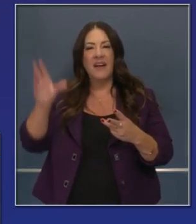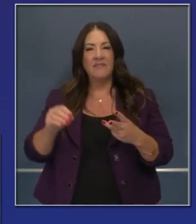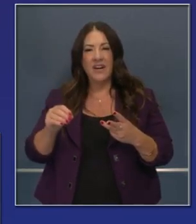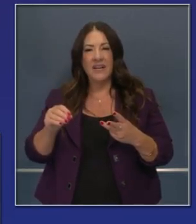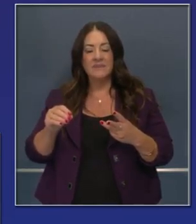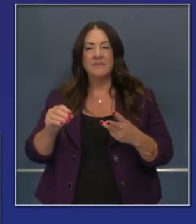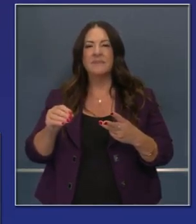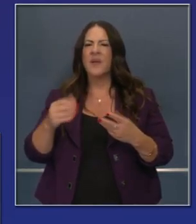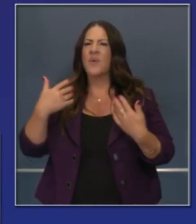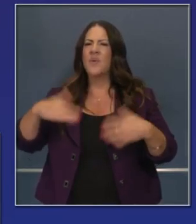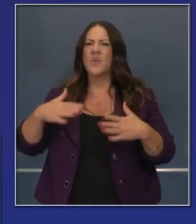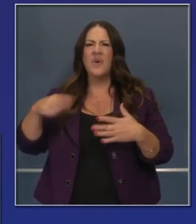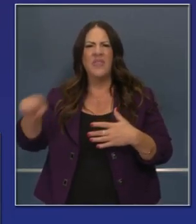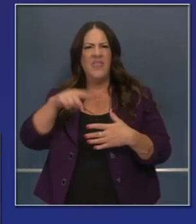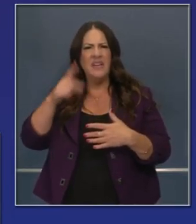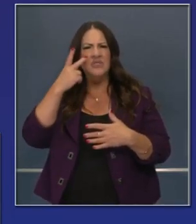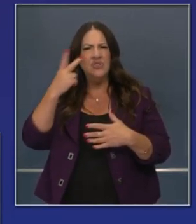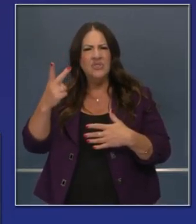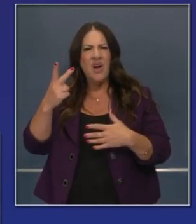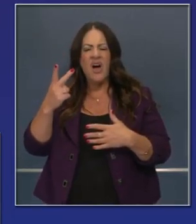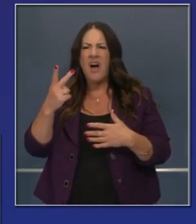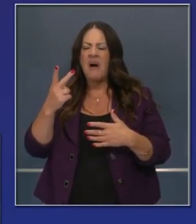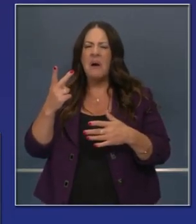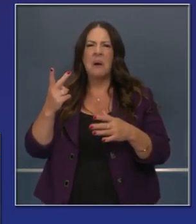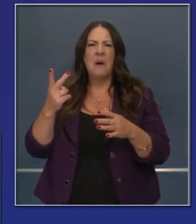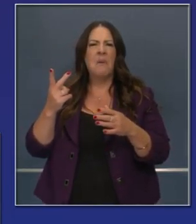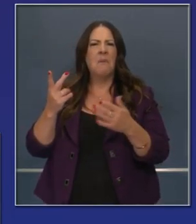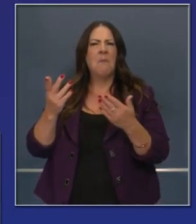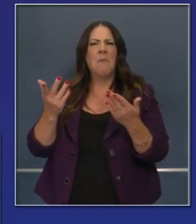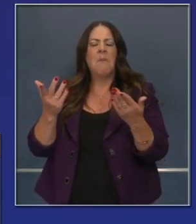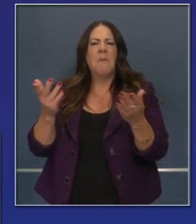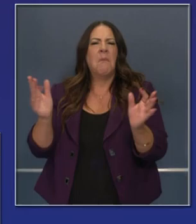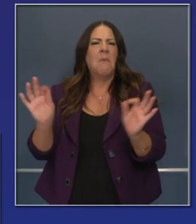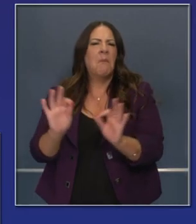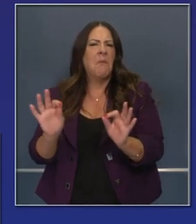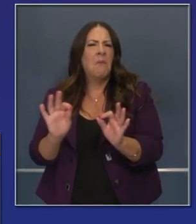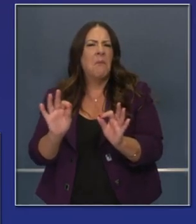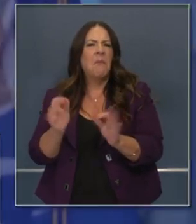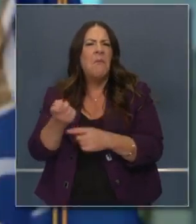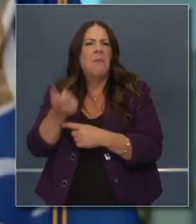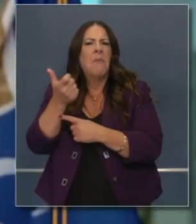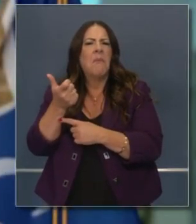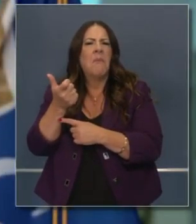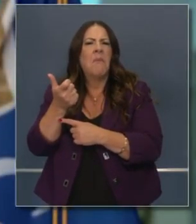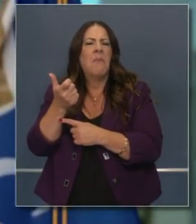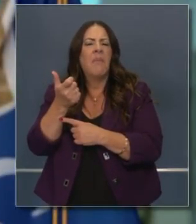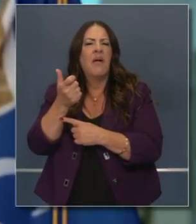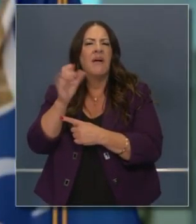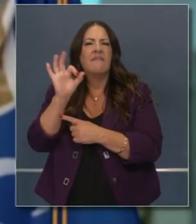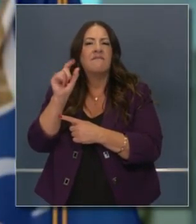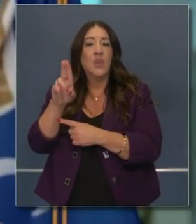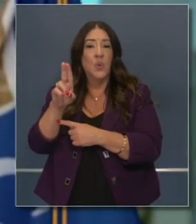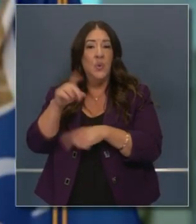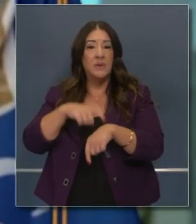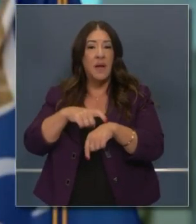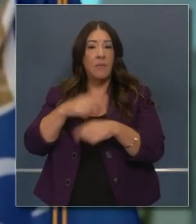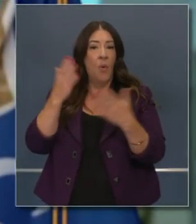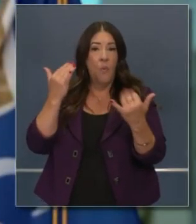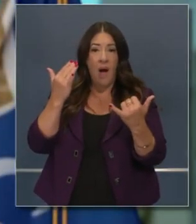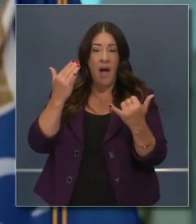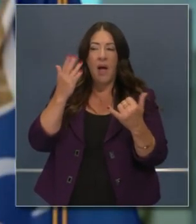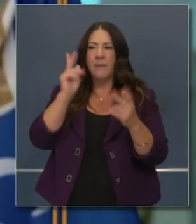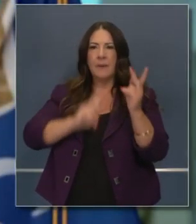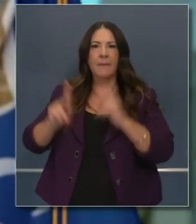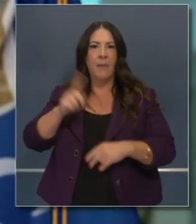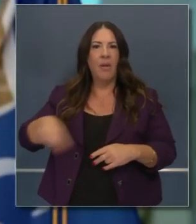Sudáfrica, han visto una temporada suave de influenza, gracias a que la